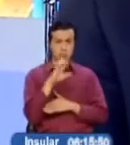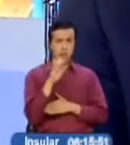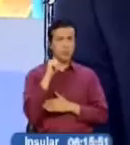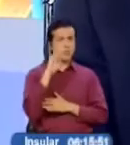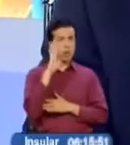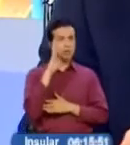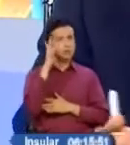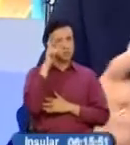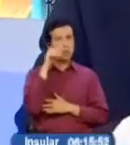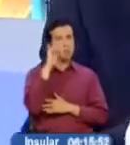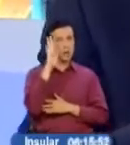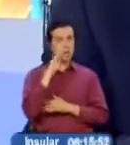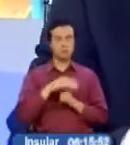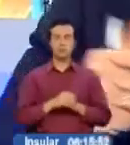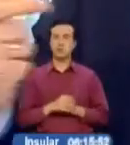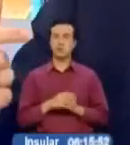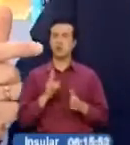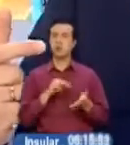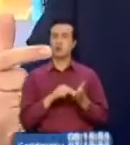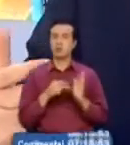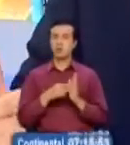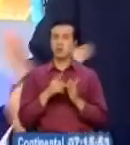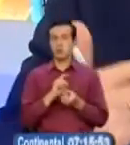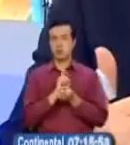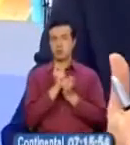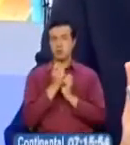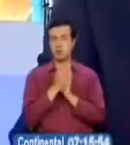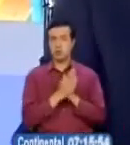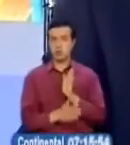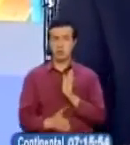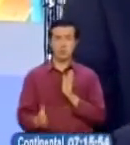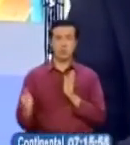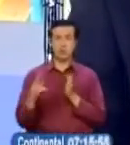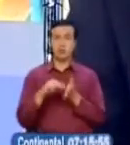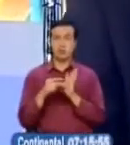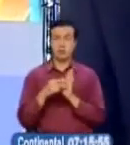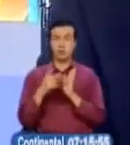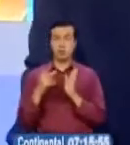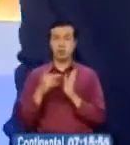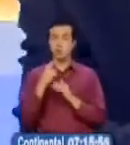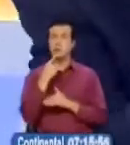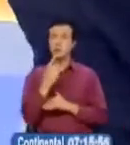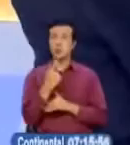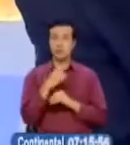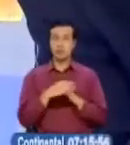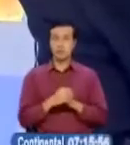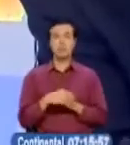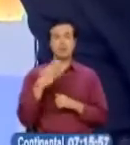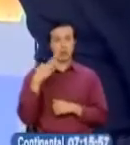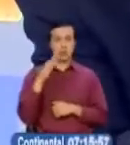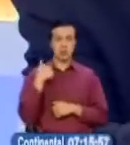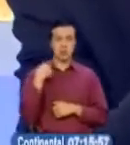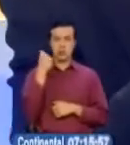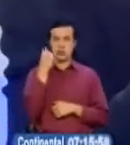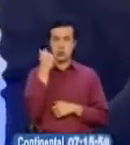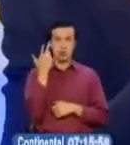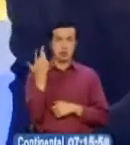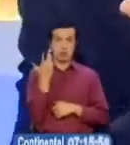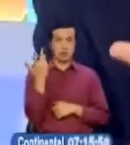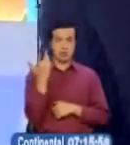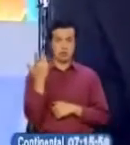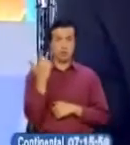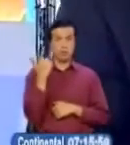hasta más, ¿podría revertir? Ahora viene el tema, se decía que hay dinero, pero que